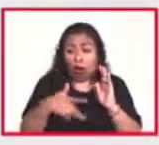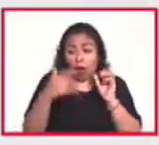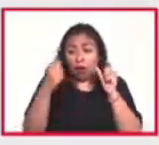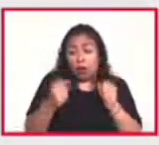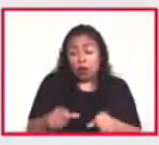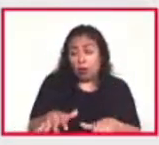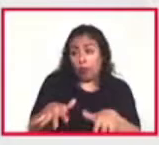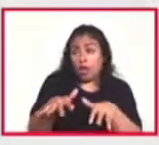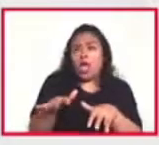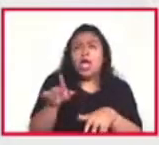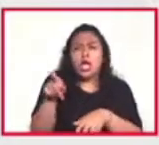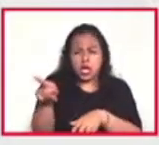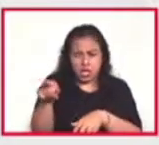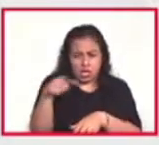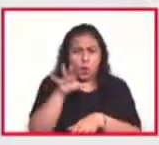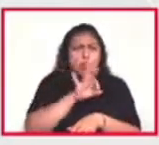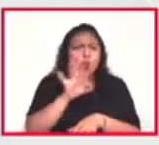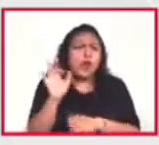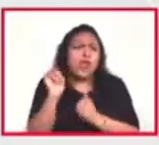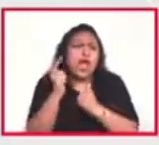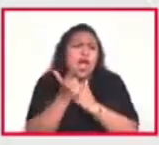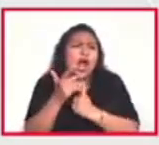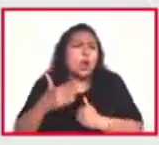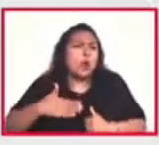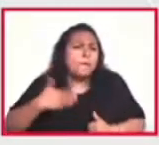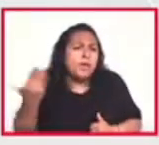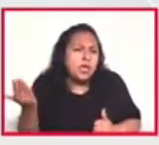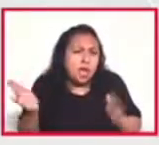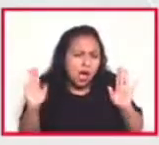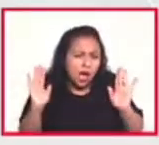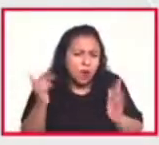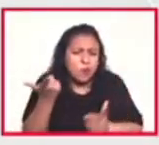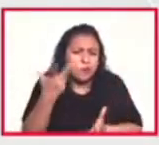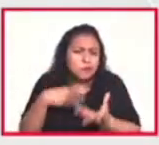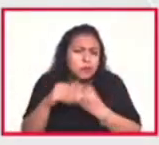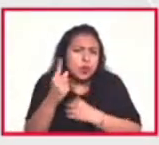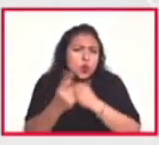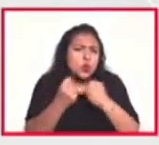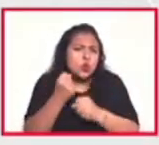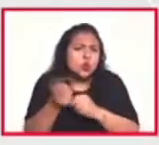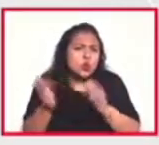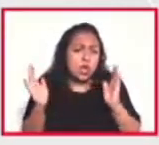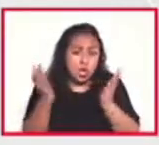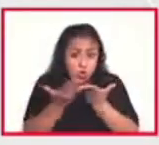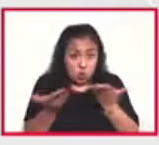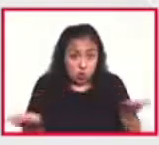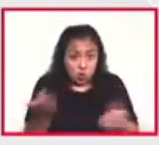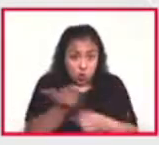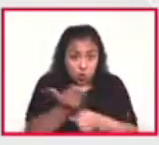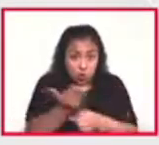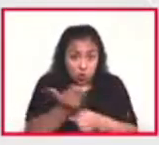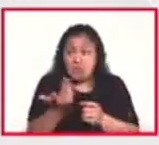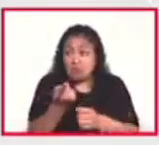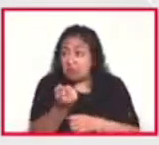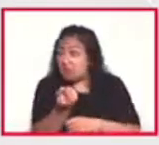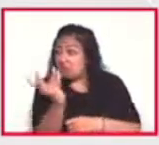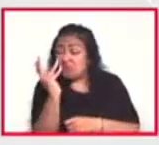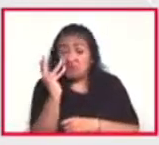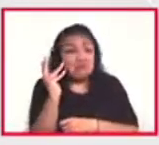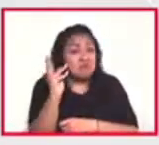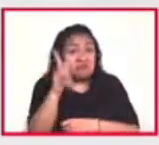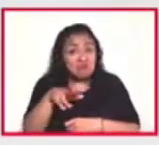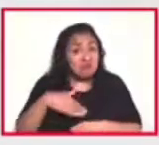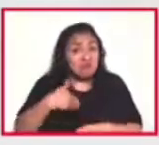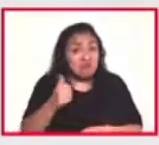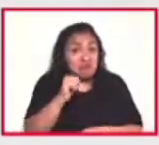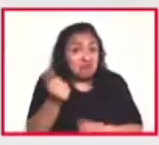que podrán quizá ejercer algún fugaz milagro en el presupuesto anual. Hasta ahora, ninguno de ellos ha resultado milagroso,